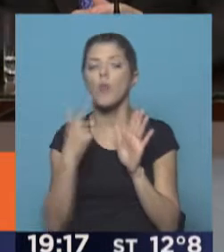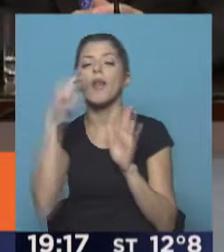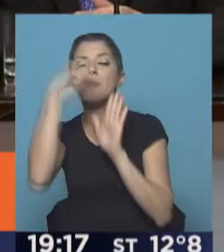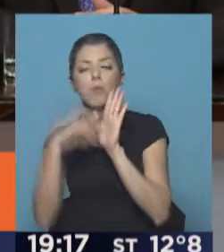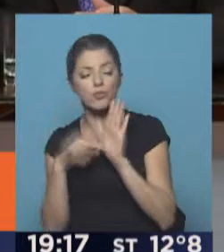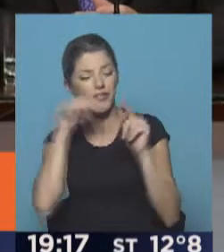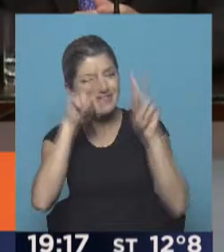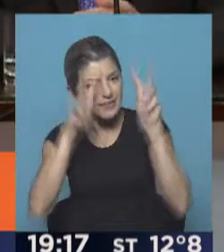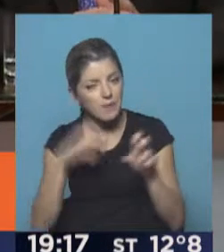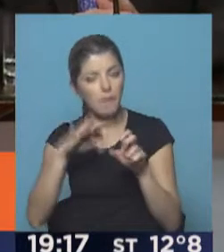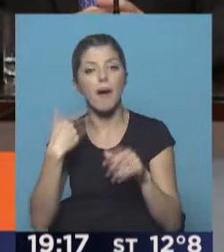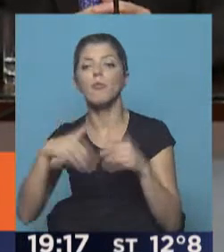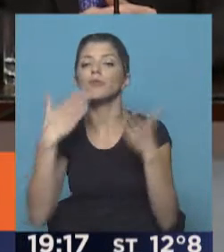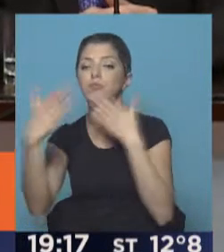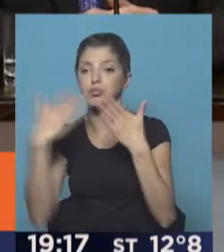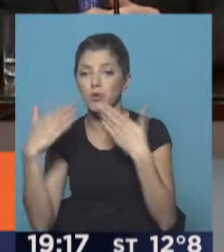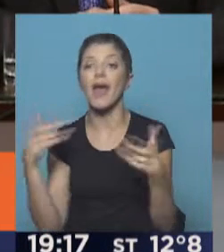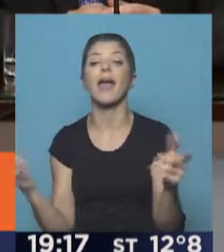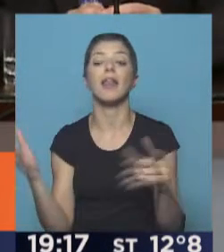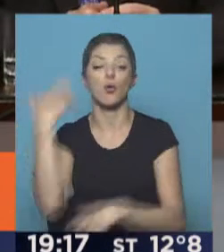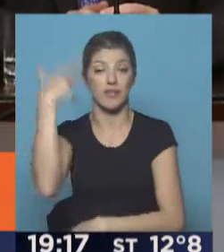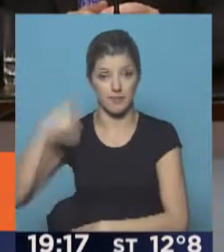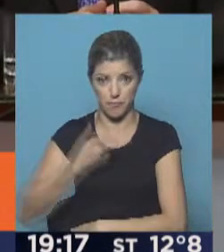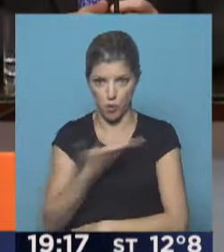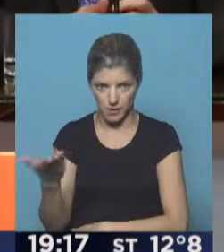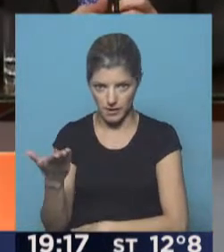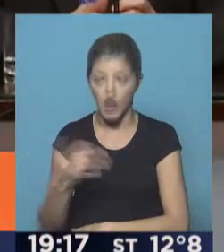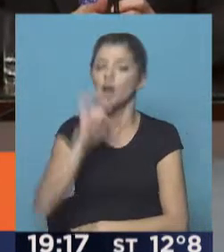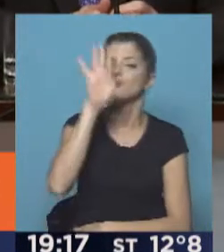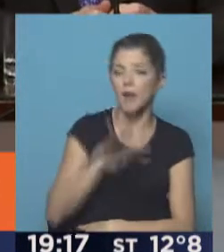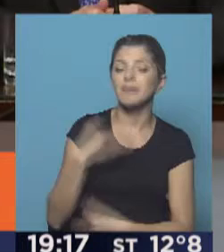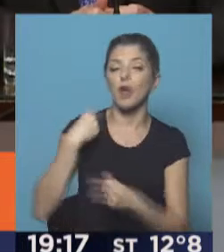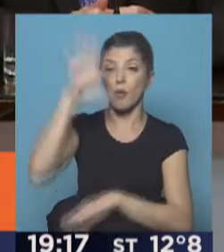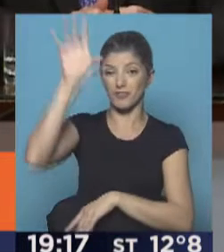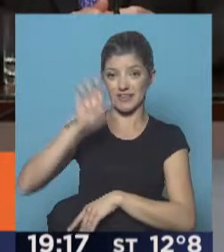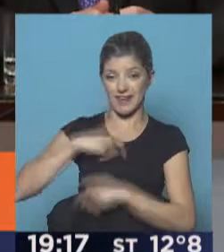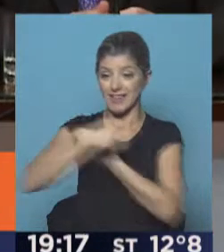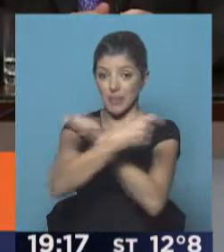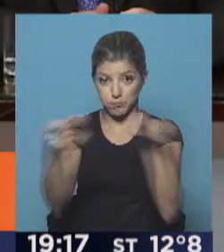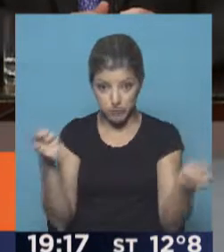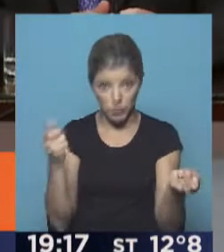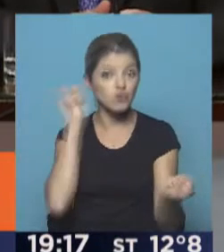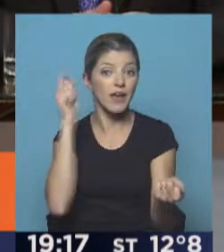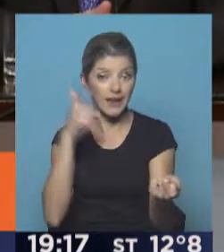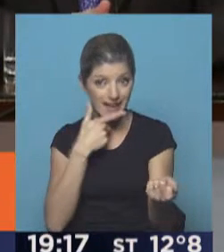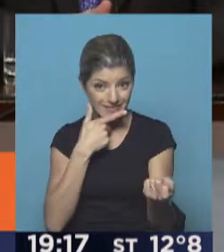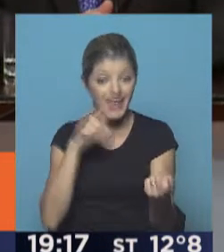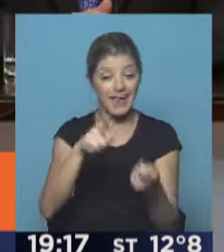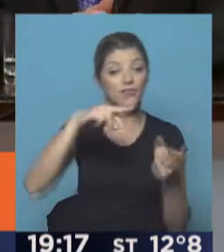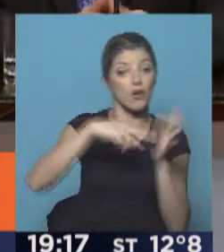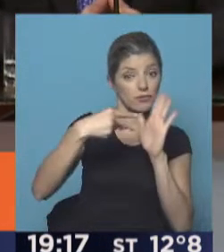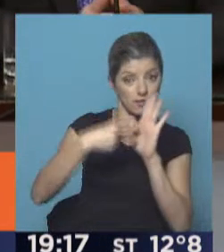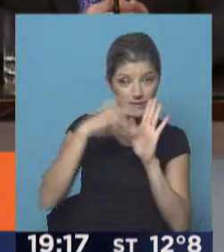pública. La discusión es si es solo la parte de transporte y distribución, que solo implica el 21% de la